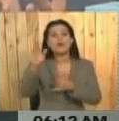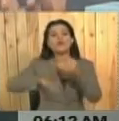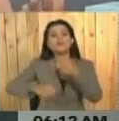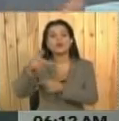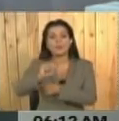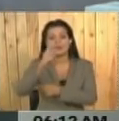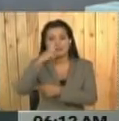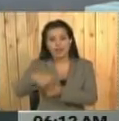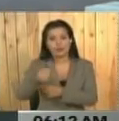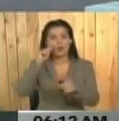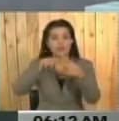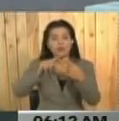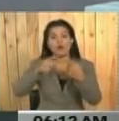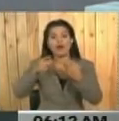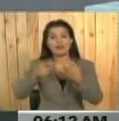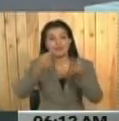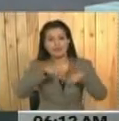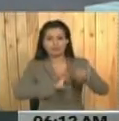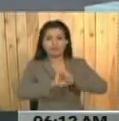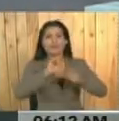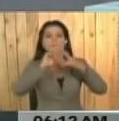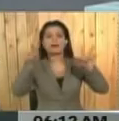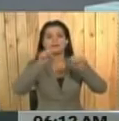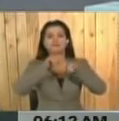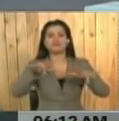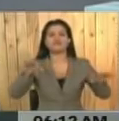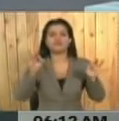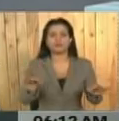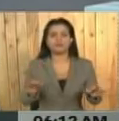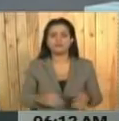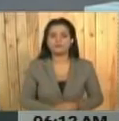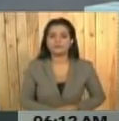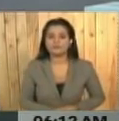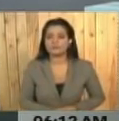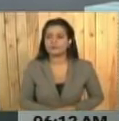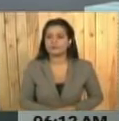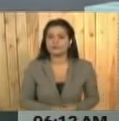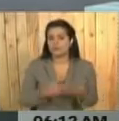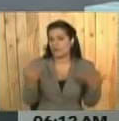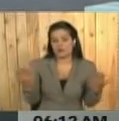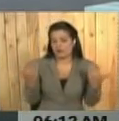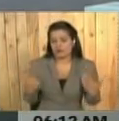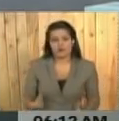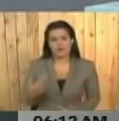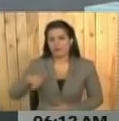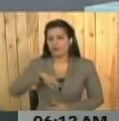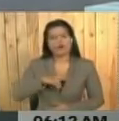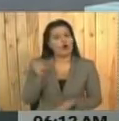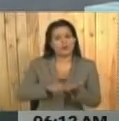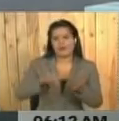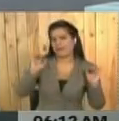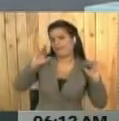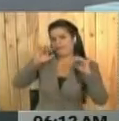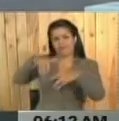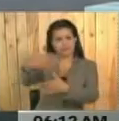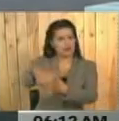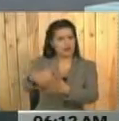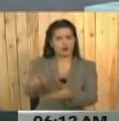garantizar la paz y la victoria en la guerra económica no nosotros evidentemente vamos vamos a a salir a la